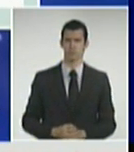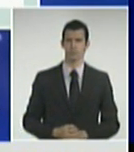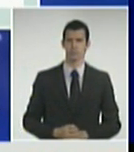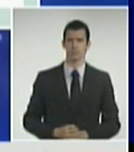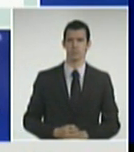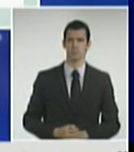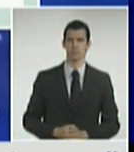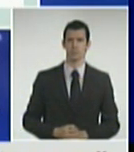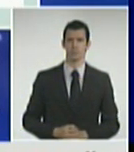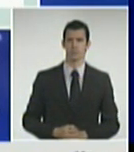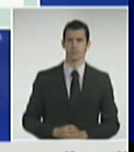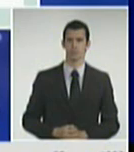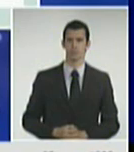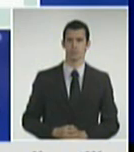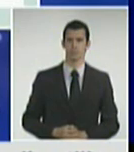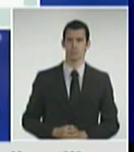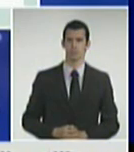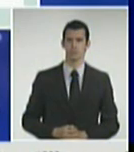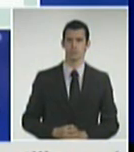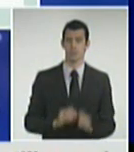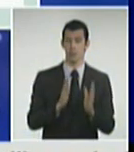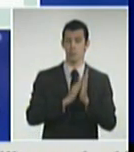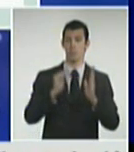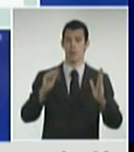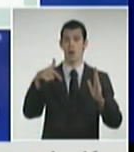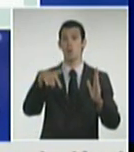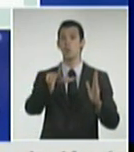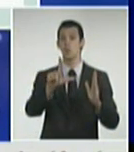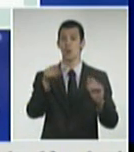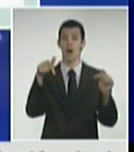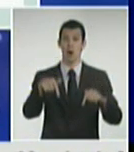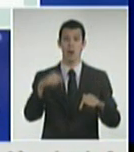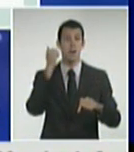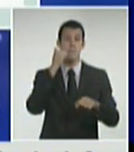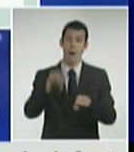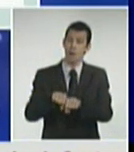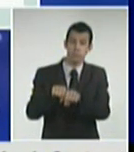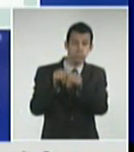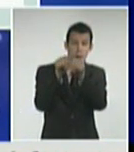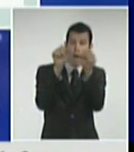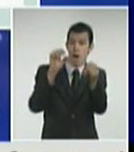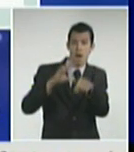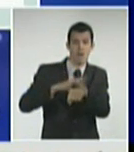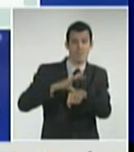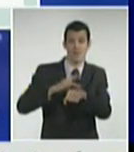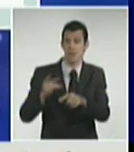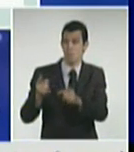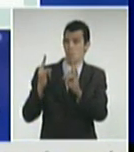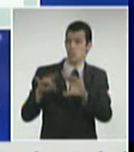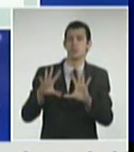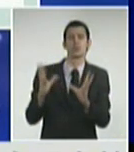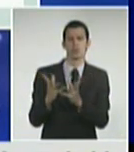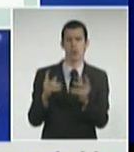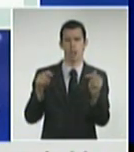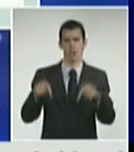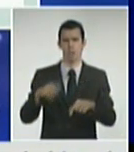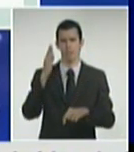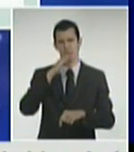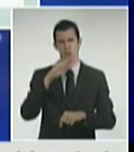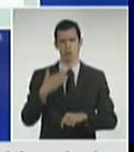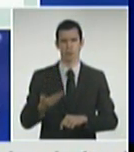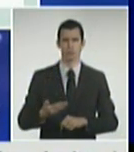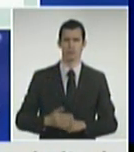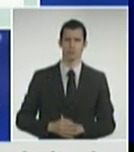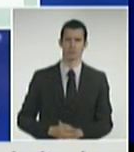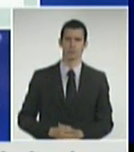más elevada, la del mes de julio. Y resumiendo este gráfico, podemos decir que en el mes de julio,